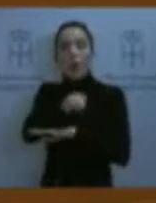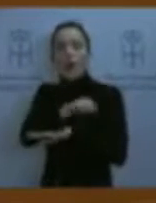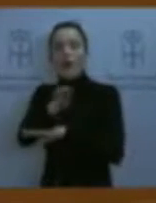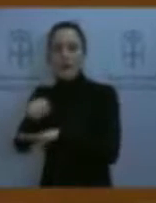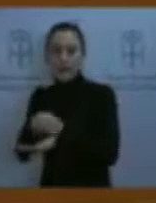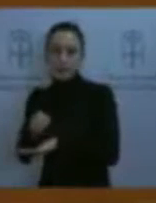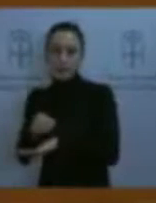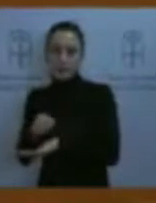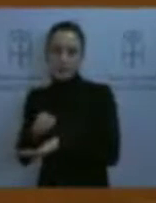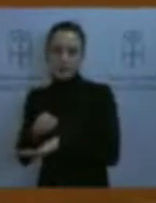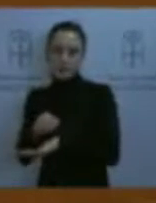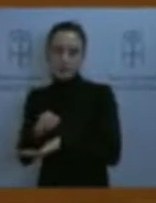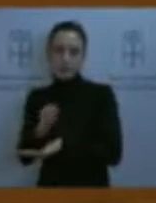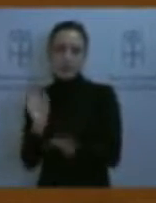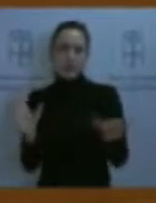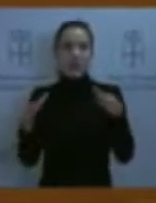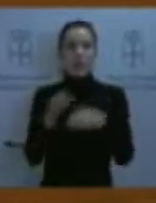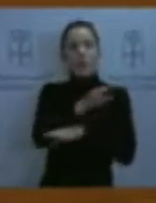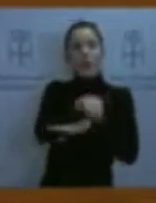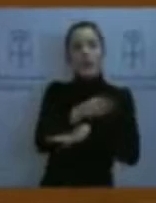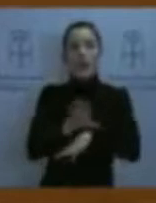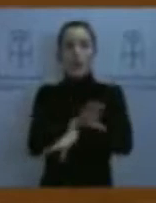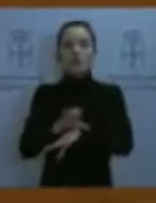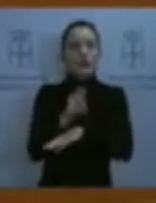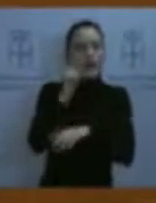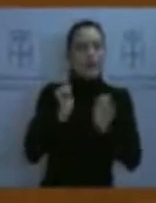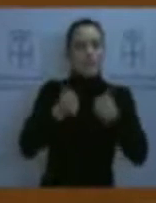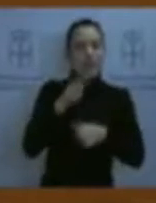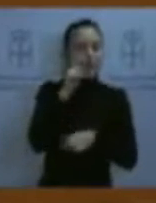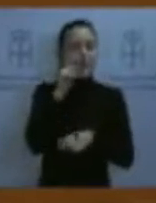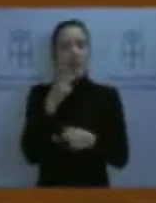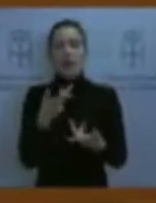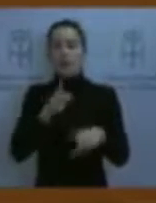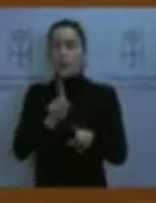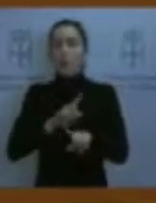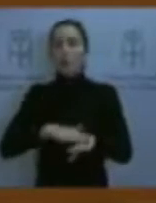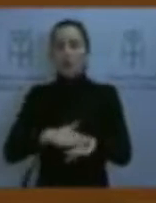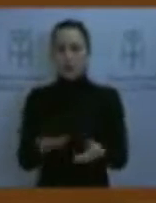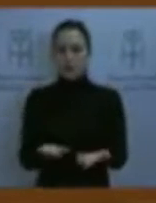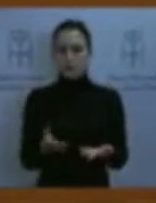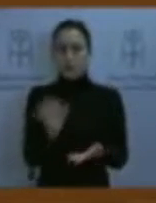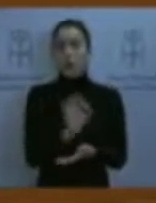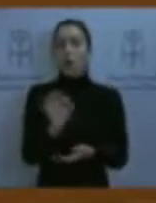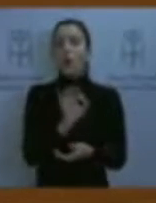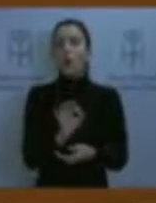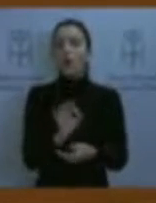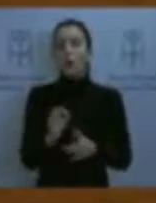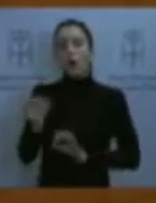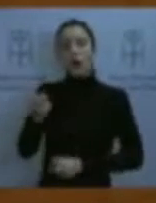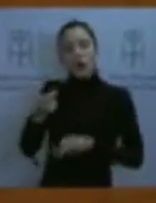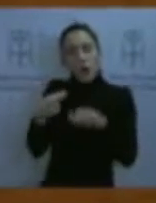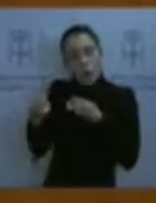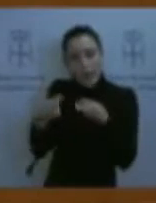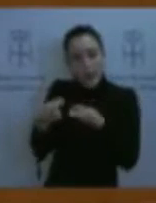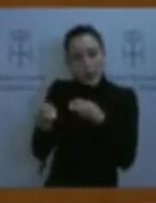consellerías a vigilar el monte? ¿O por qué no se coordina con la Guardia Civil, con Seprona, para que lo hagan